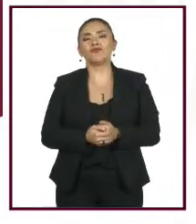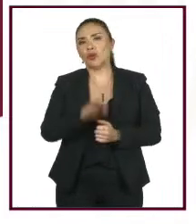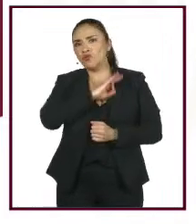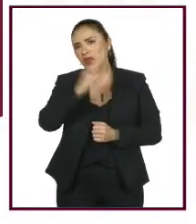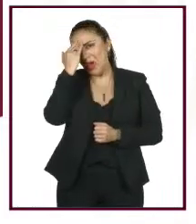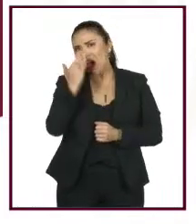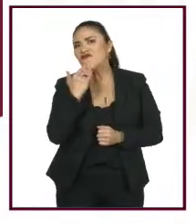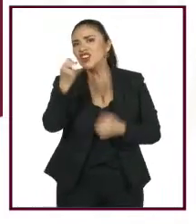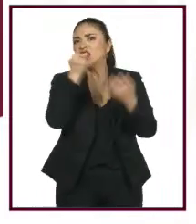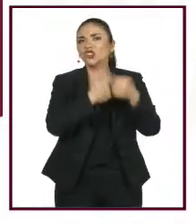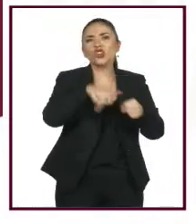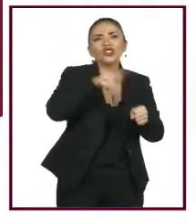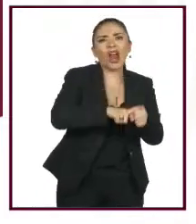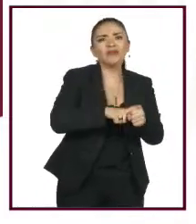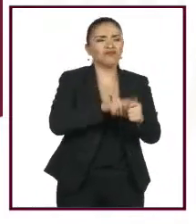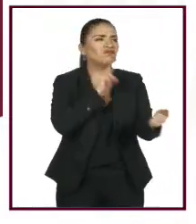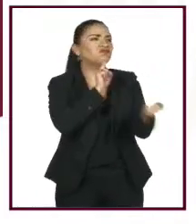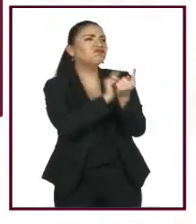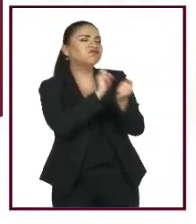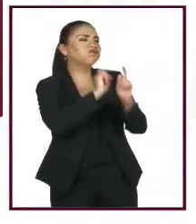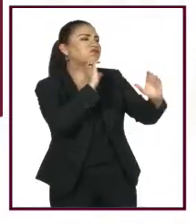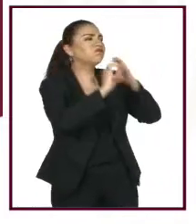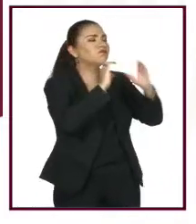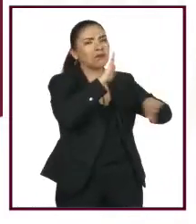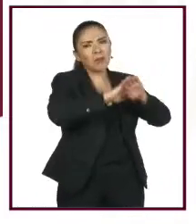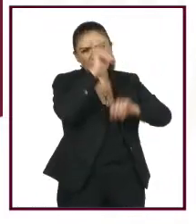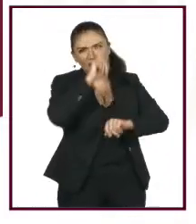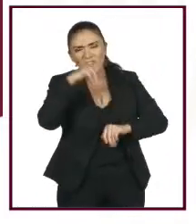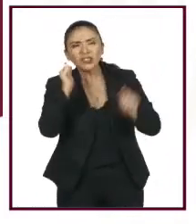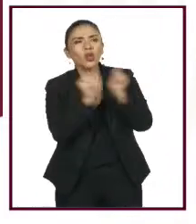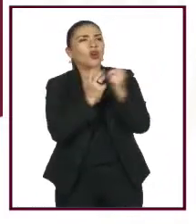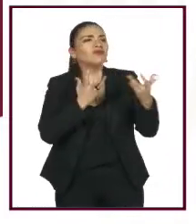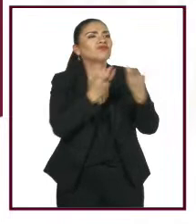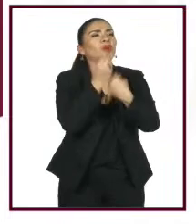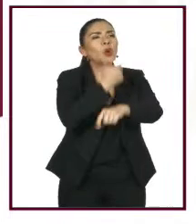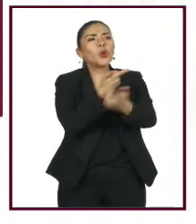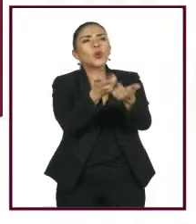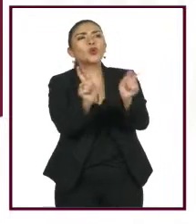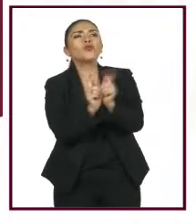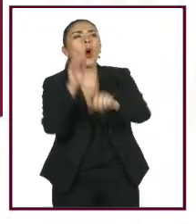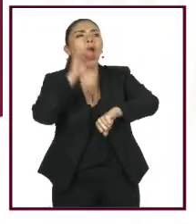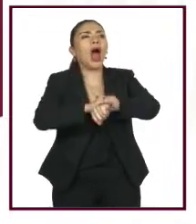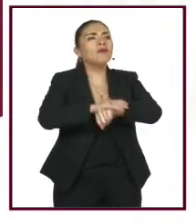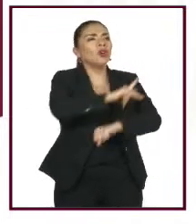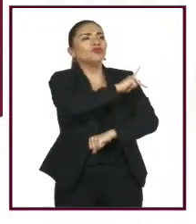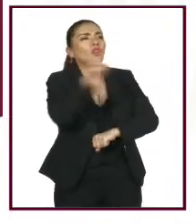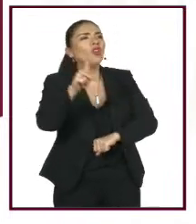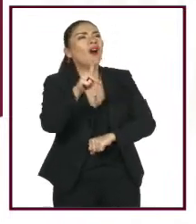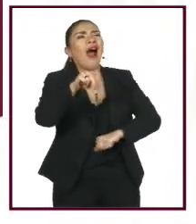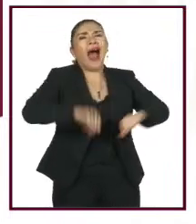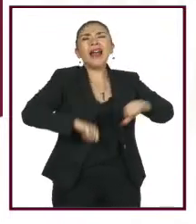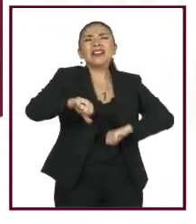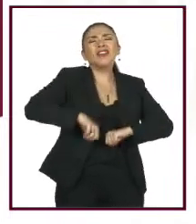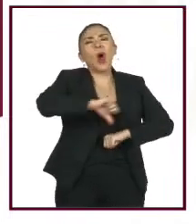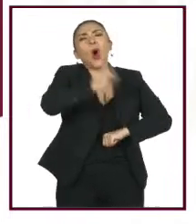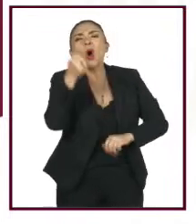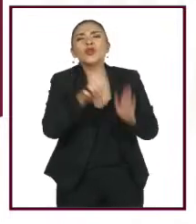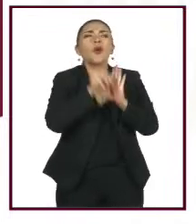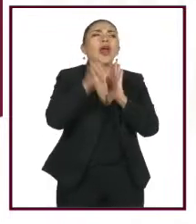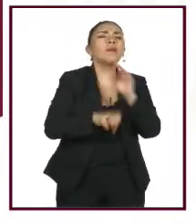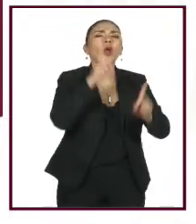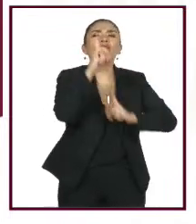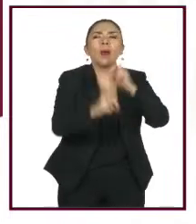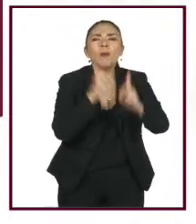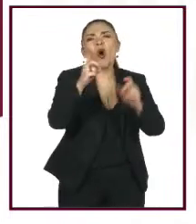habilidades sociales, que tengamos adecuadas habilidades sociales, un grupo de amigos que pues tenga otro tipo de actividades deportivas,